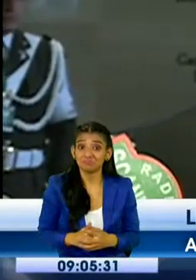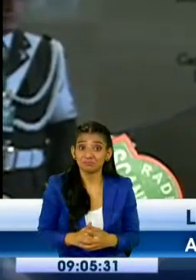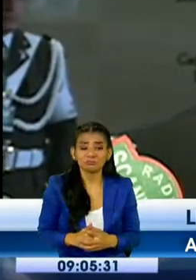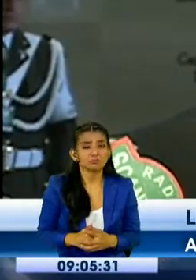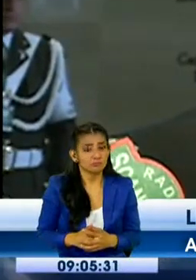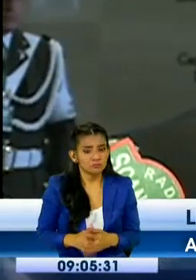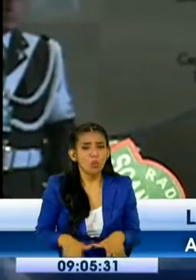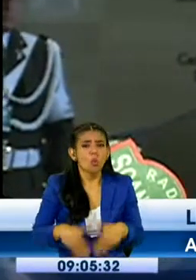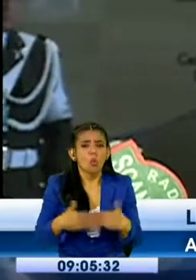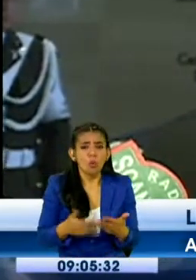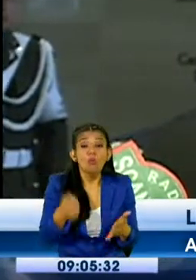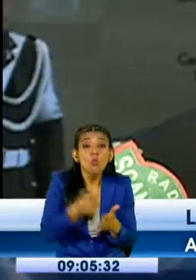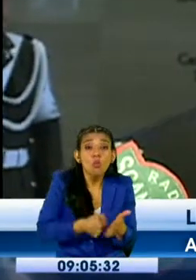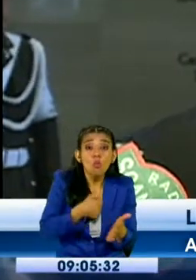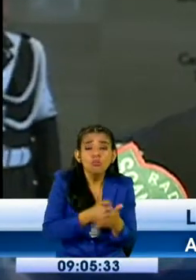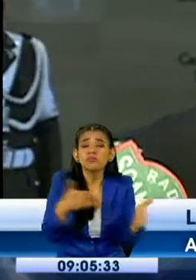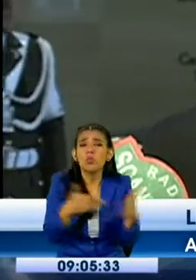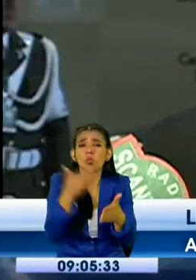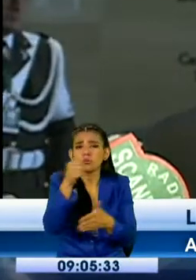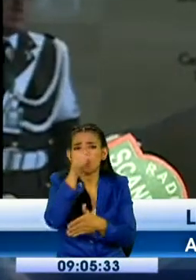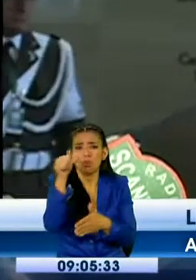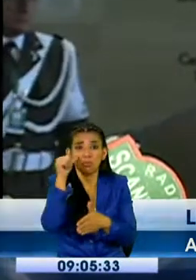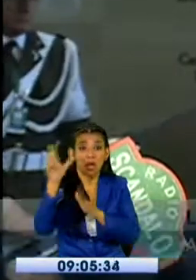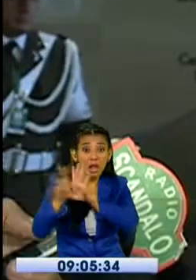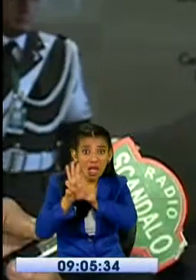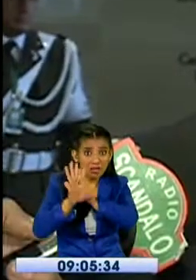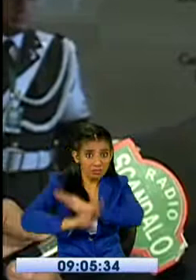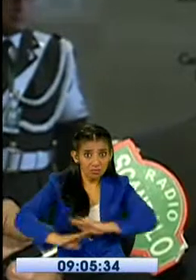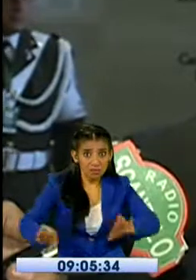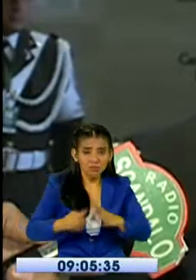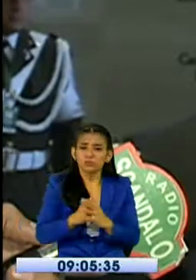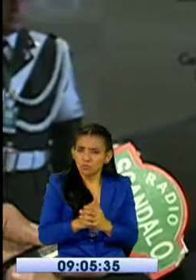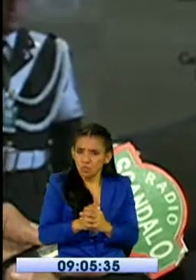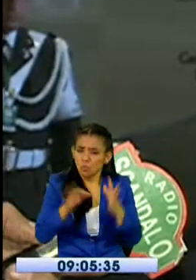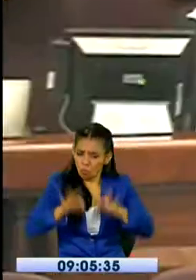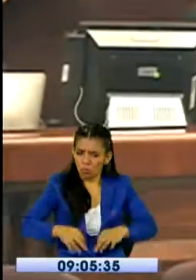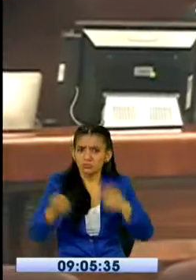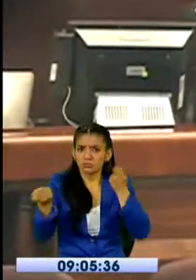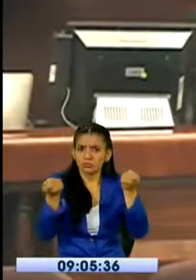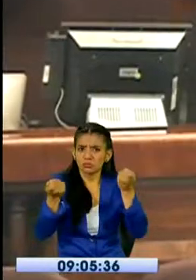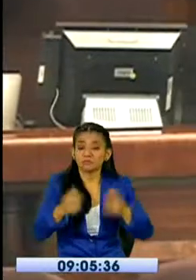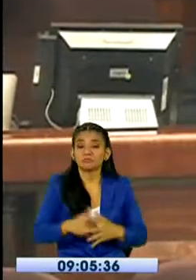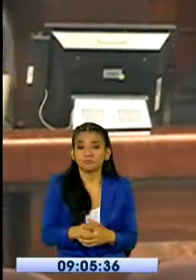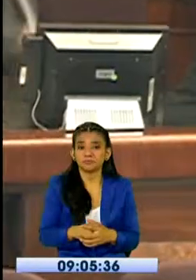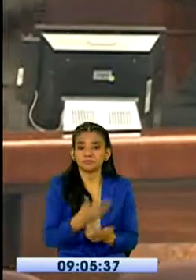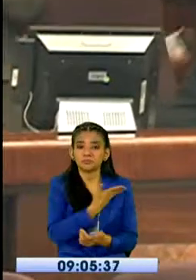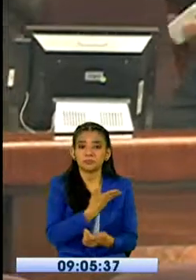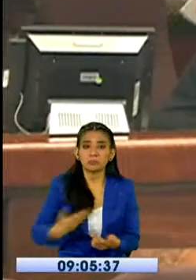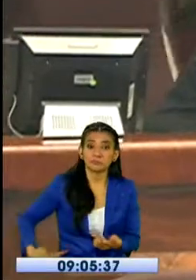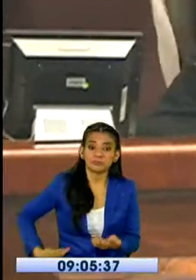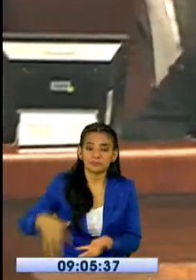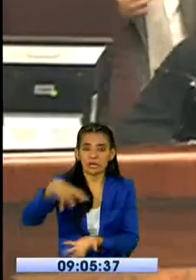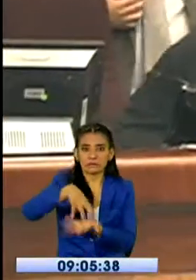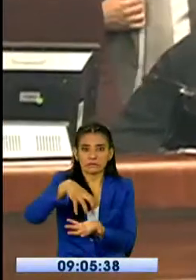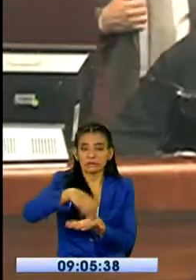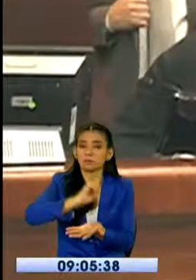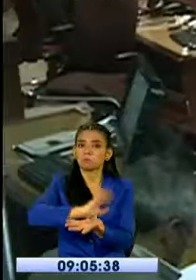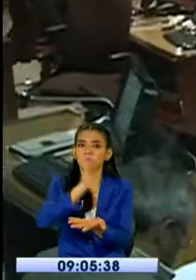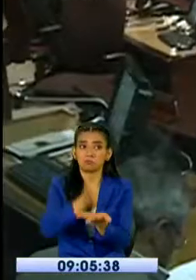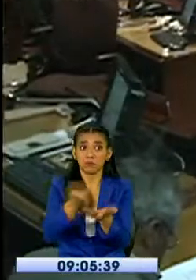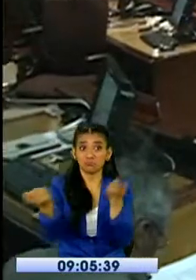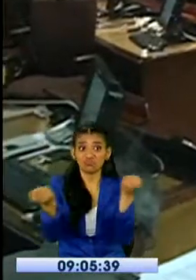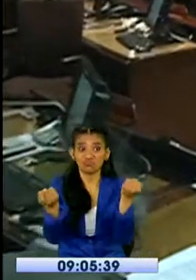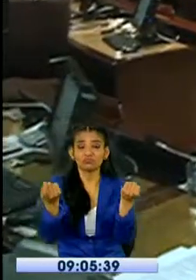combate a las drogas no es un combate que se lo hace solamente con leyes, se lo hace en el terreno, con controles. La presidenta de la Asamblea suspendió la sesión.